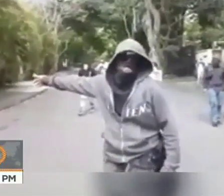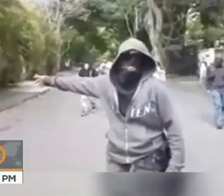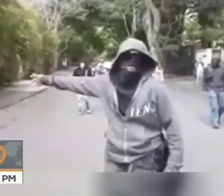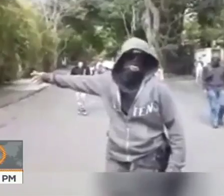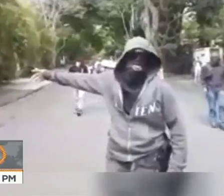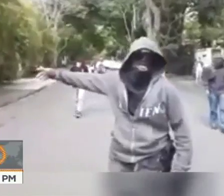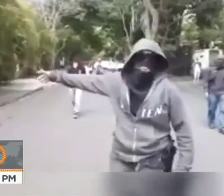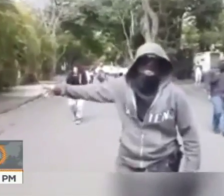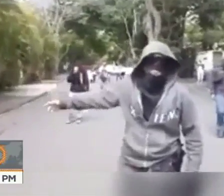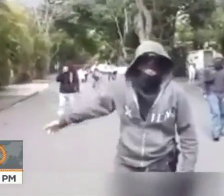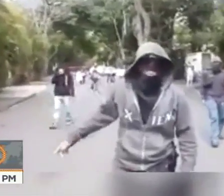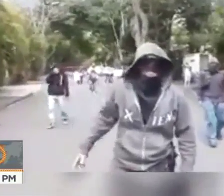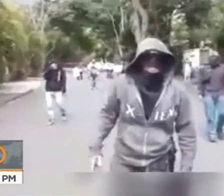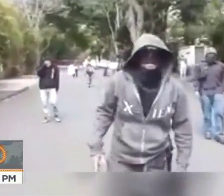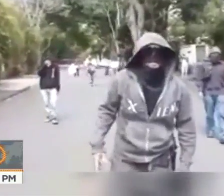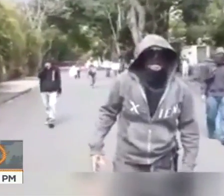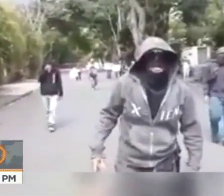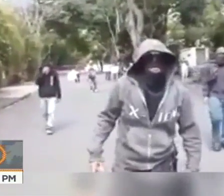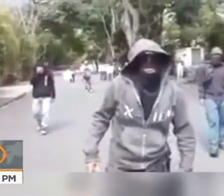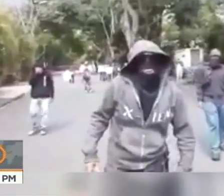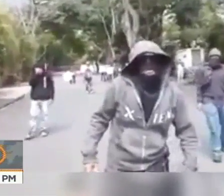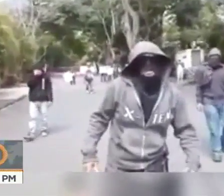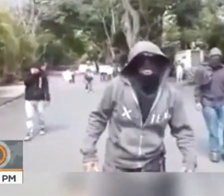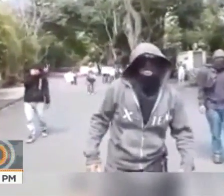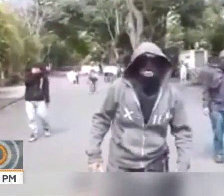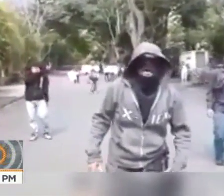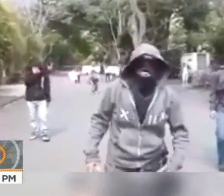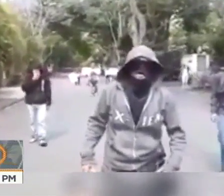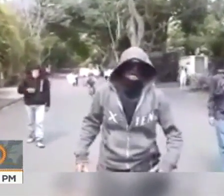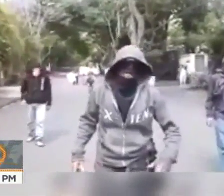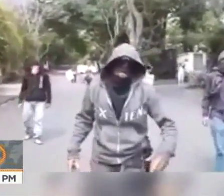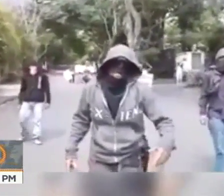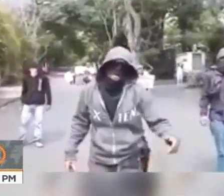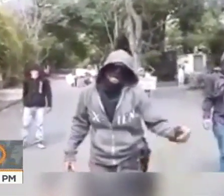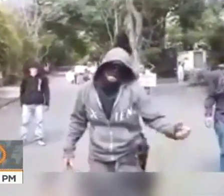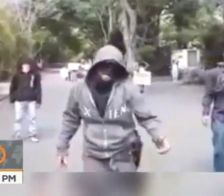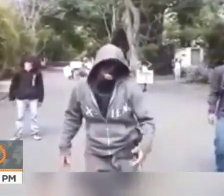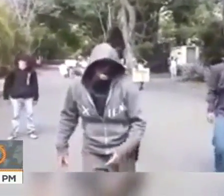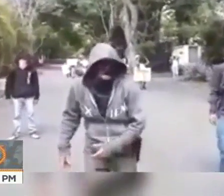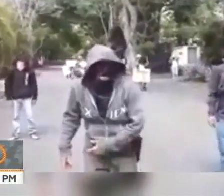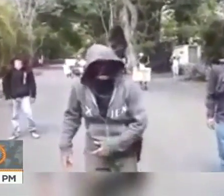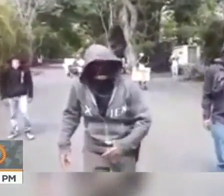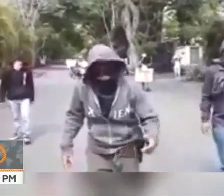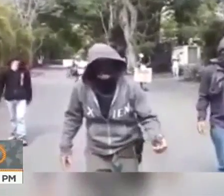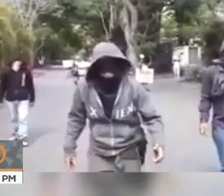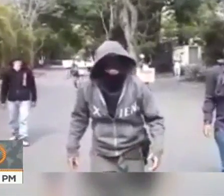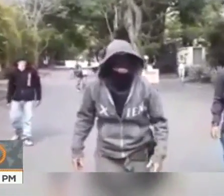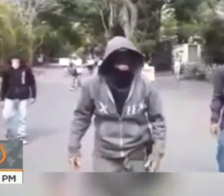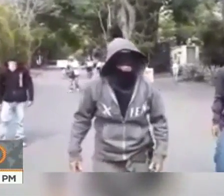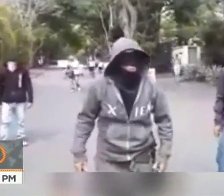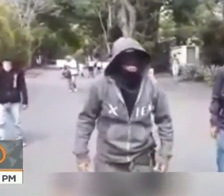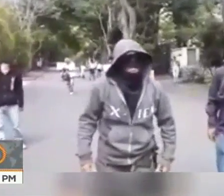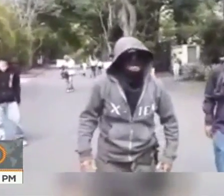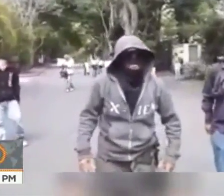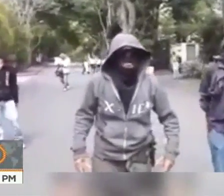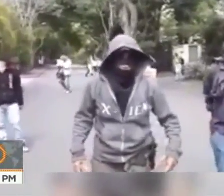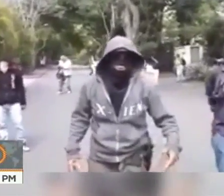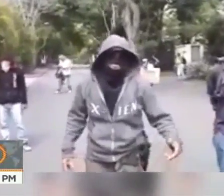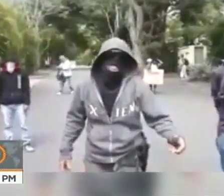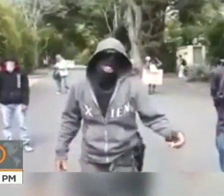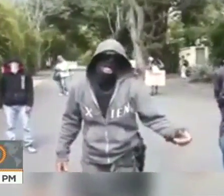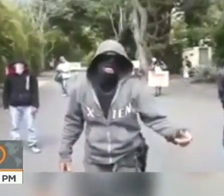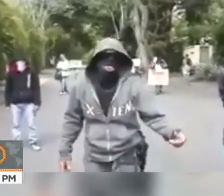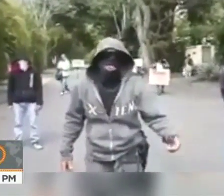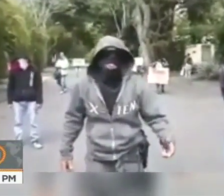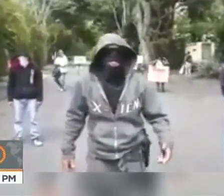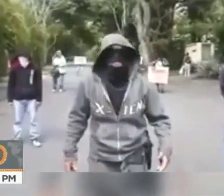la inmunidad parlamentaria, bro, y se quiere pirar para Chile, ¿me entiendes? A nosotros ni siquiera nos han pagado. Aquí vemos gente, gente guerrera, ¿me entiendes? Pero